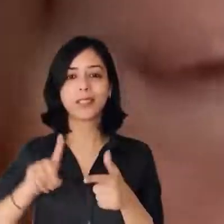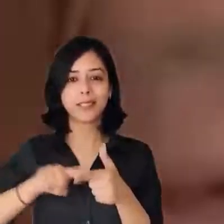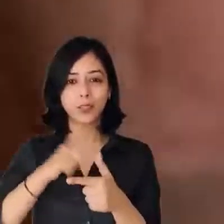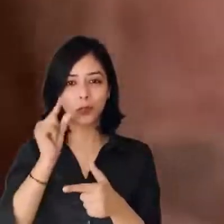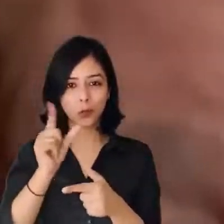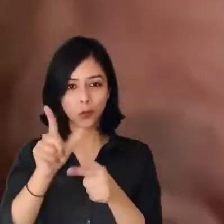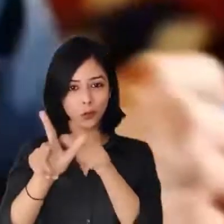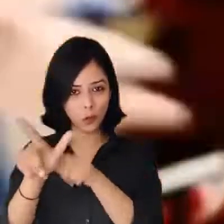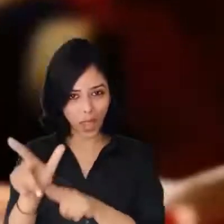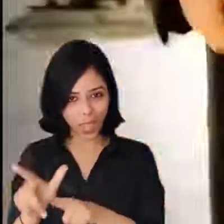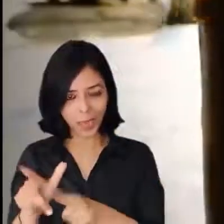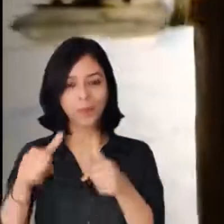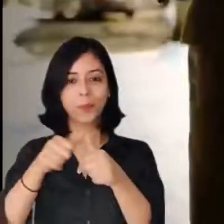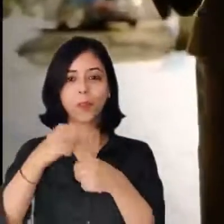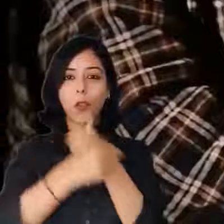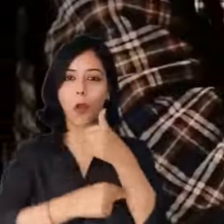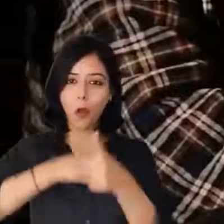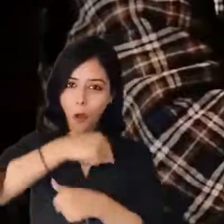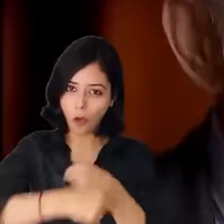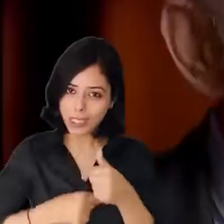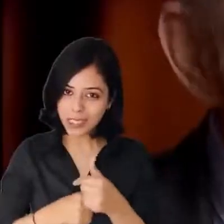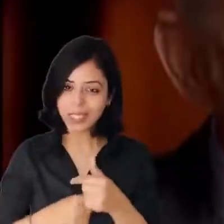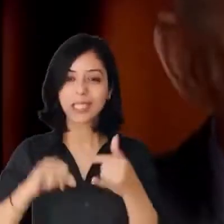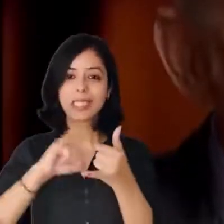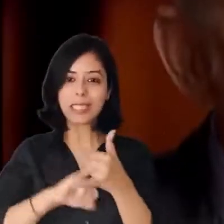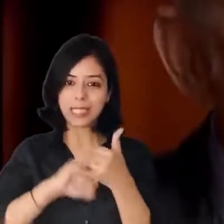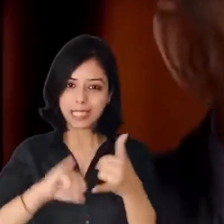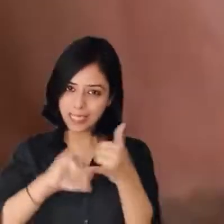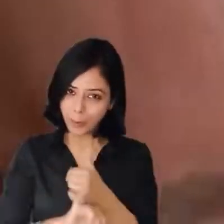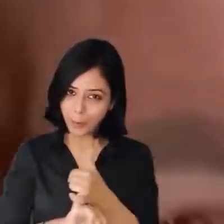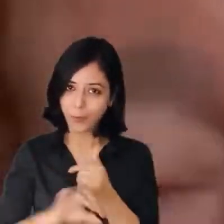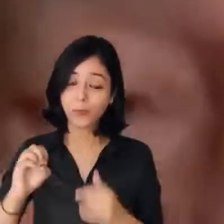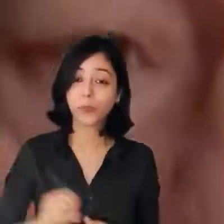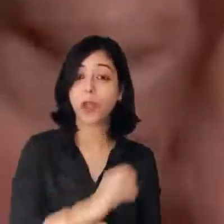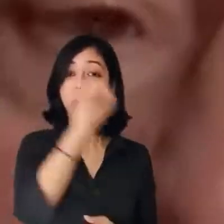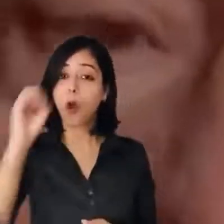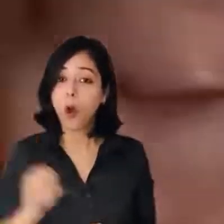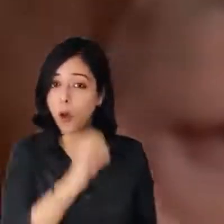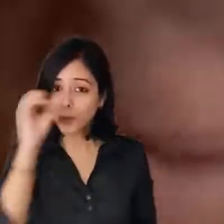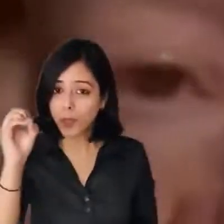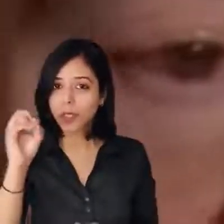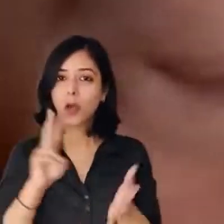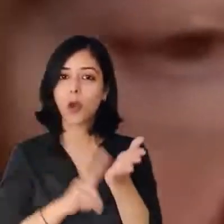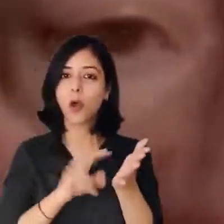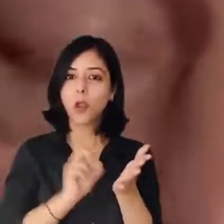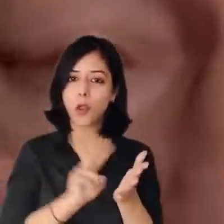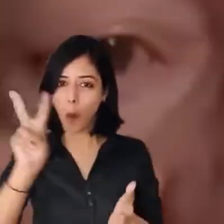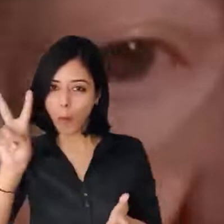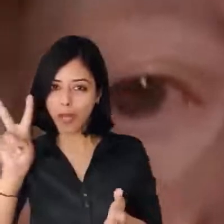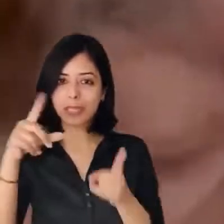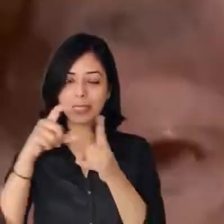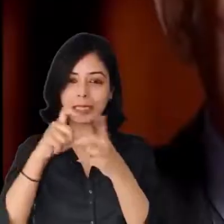Estábamos abatidos. Habíamos hablado con todos, buscando en todas partes, y seguimos teniendo solo un